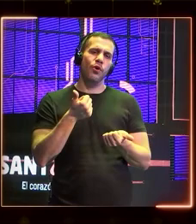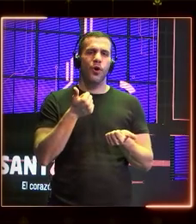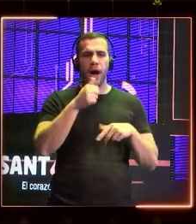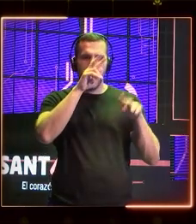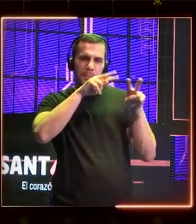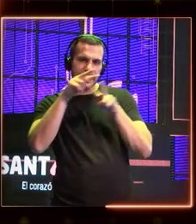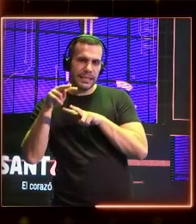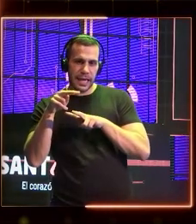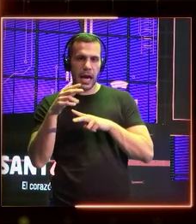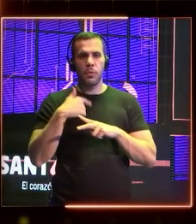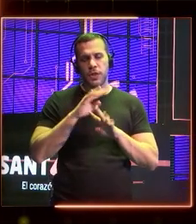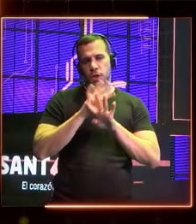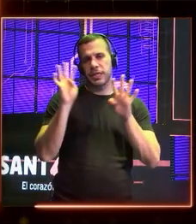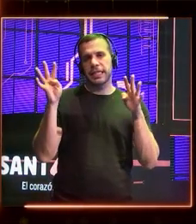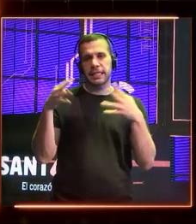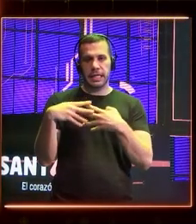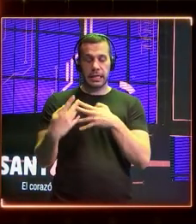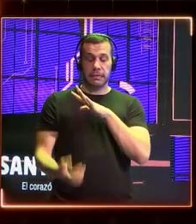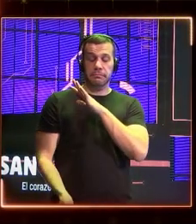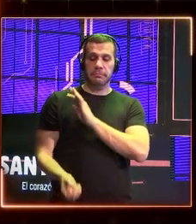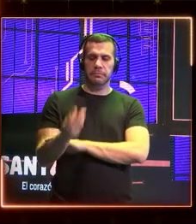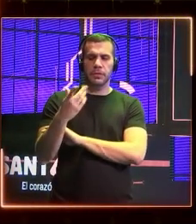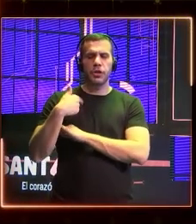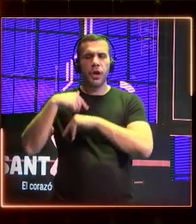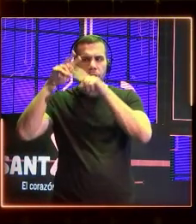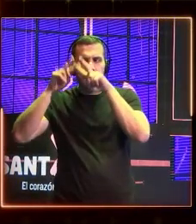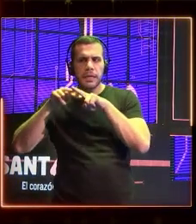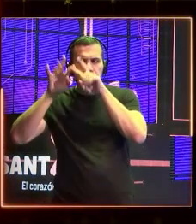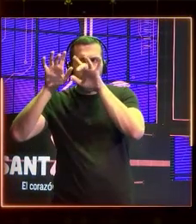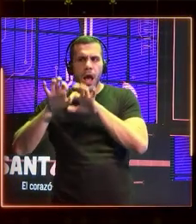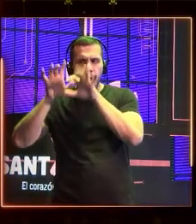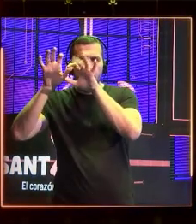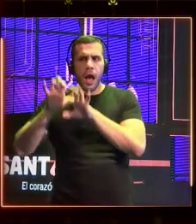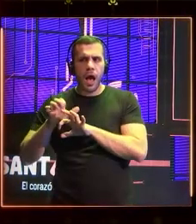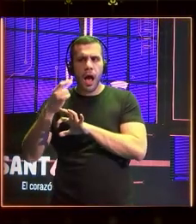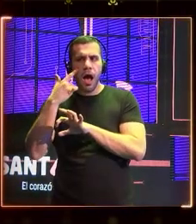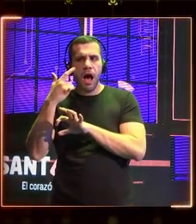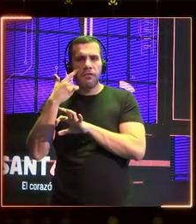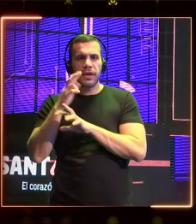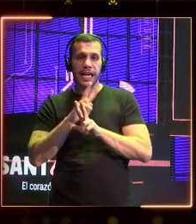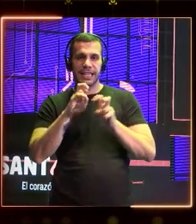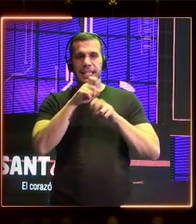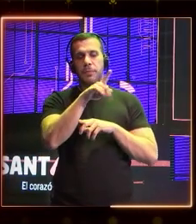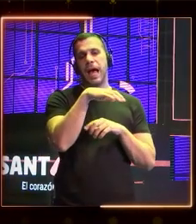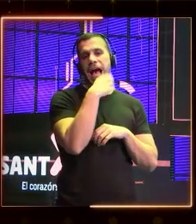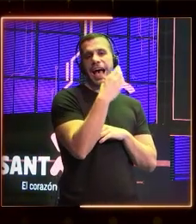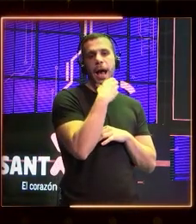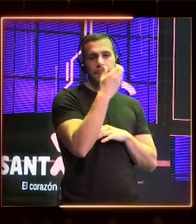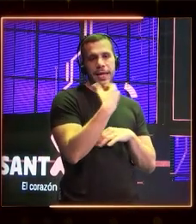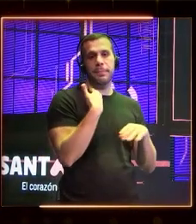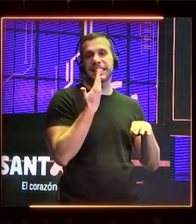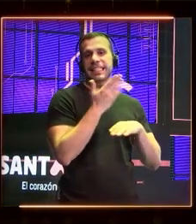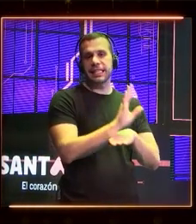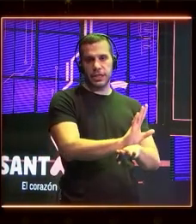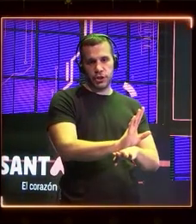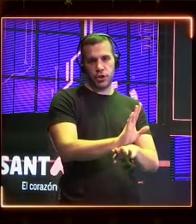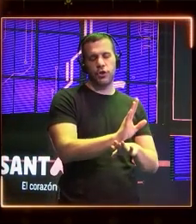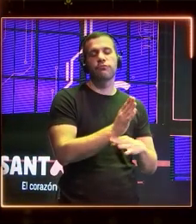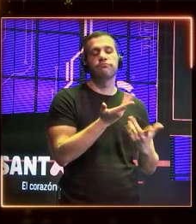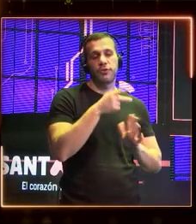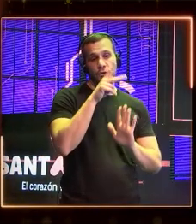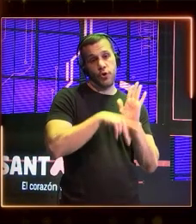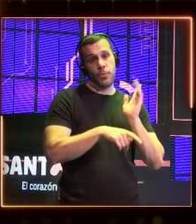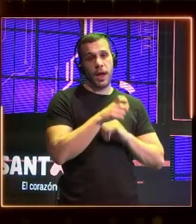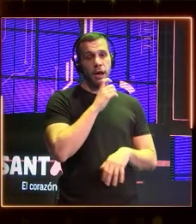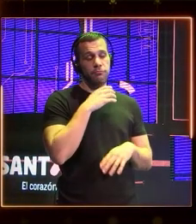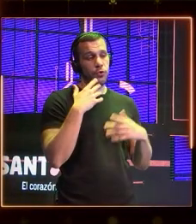cuando empezó a llegar internet años después a lo que son los grandes digamos rituales de de Apple que son las presentaciones de los eventos no el aquí